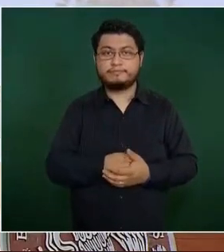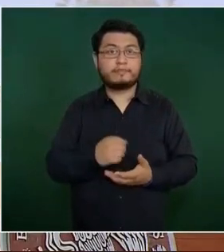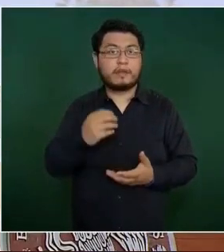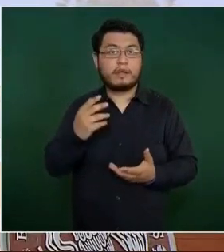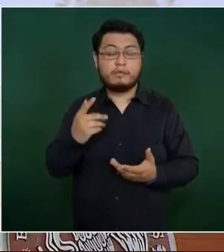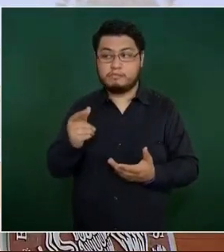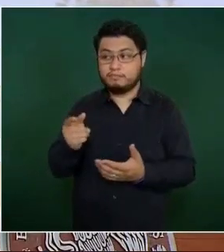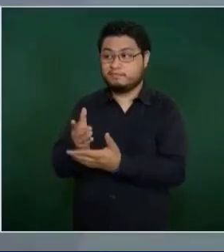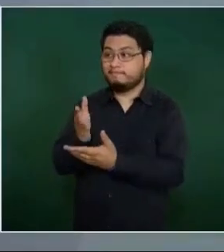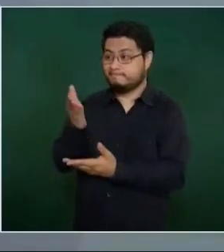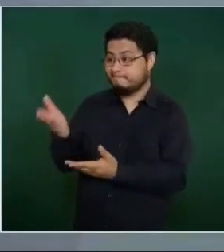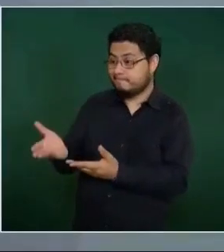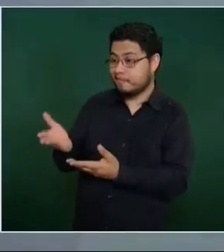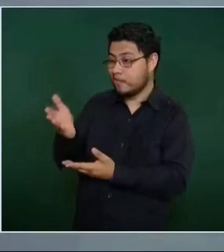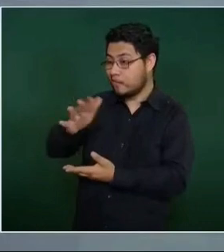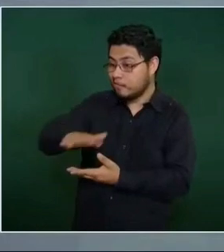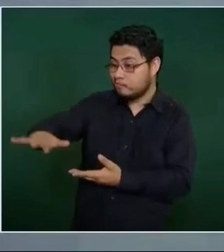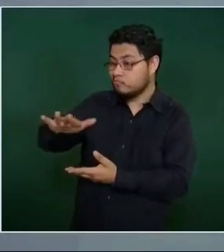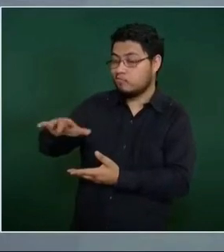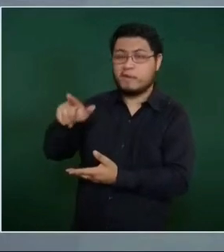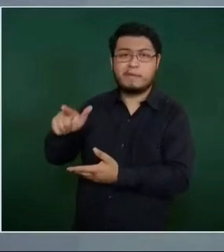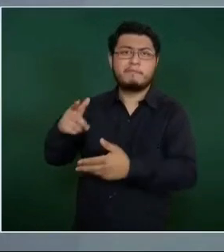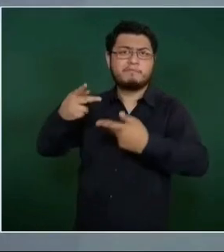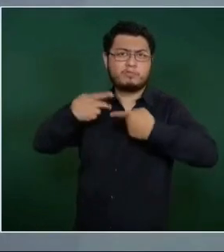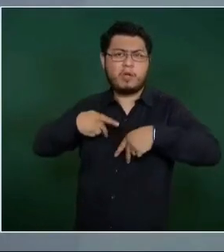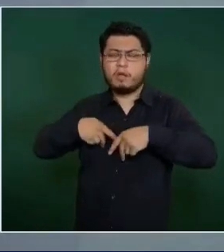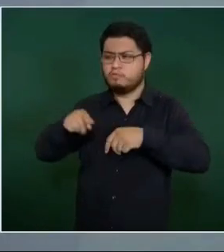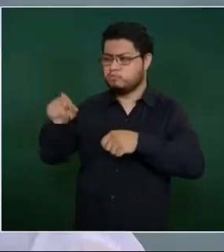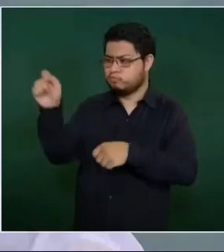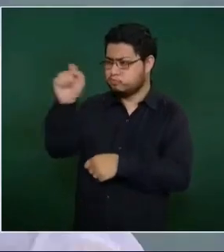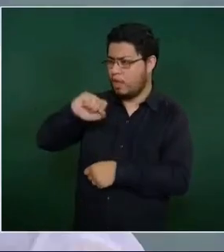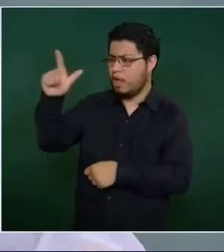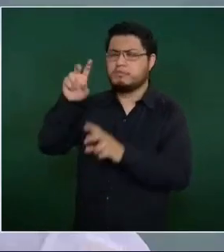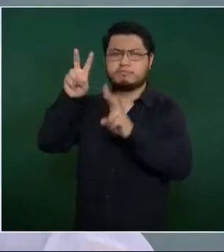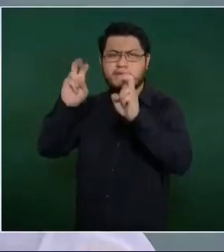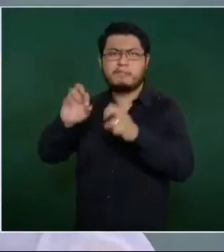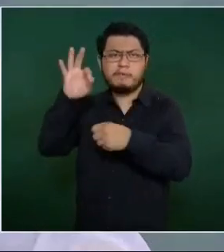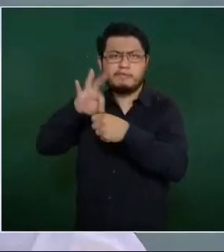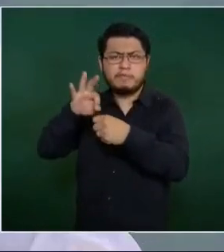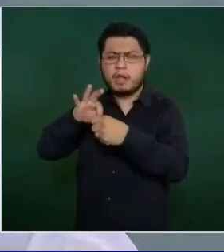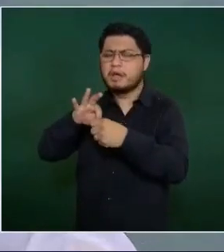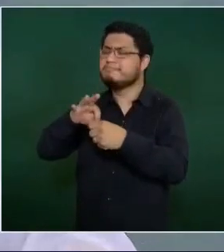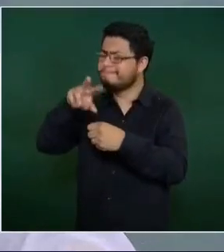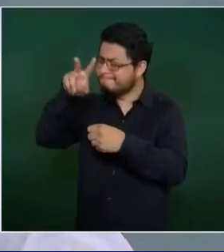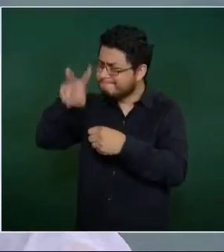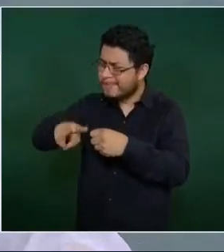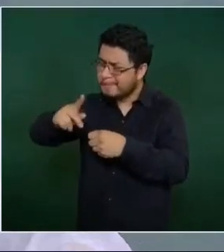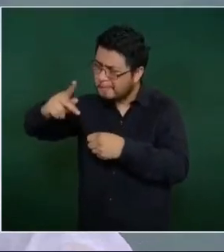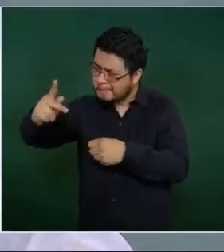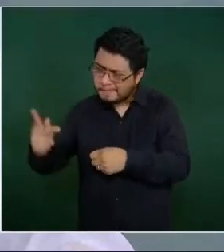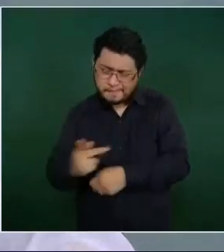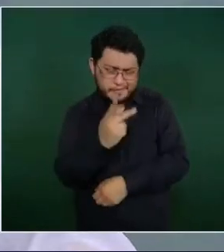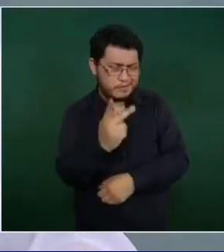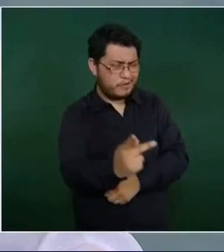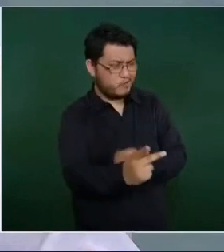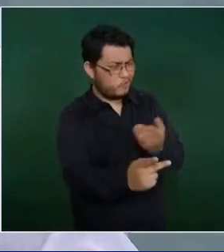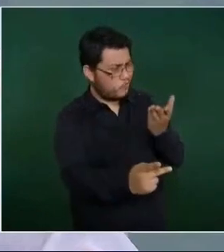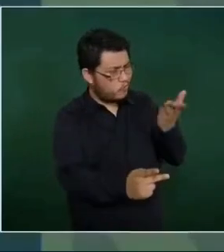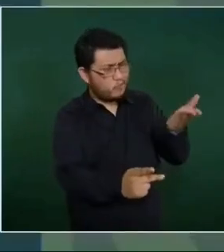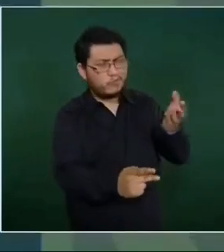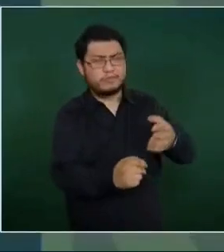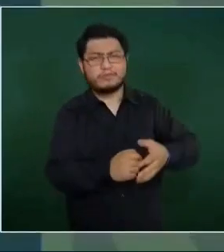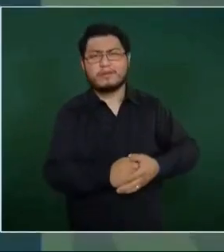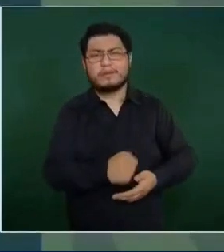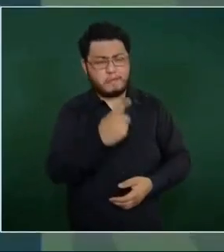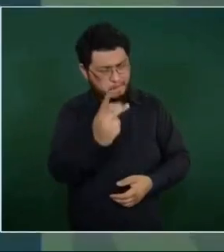auténticos, verdaderos representantes populares, que le pregunten a la gente antes